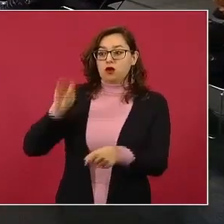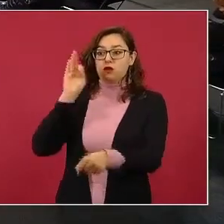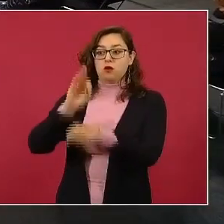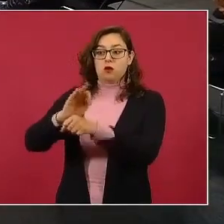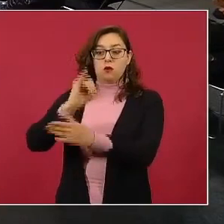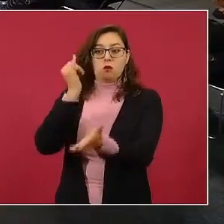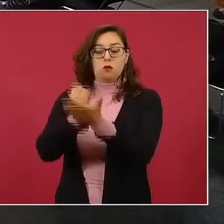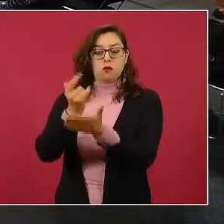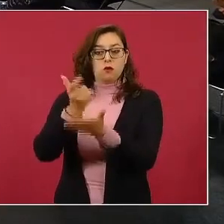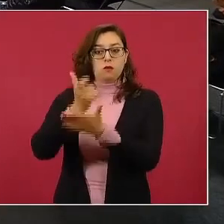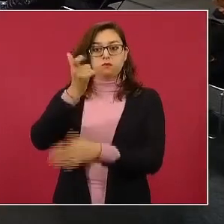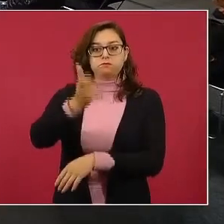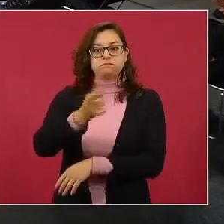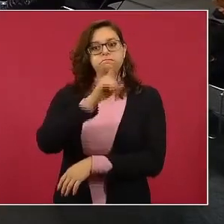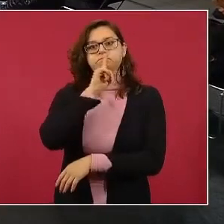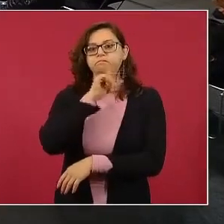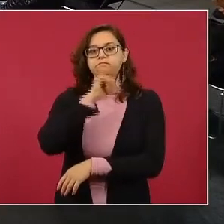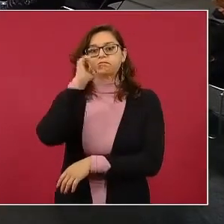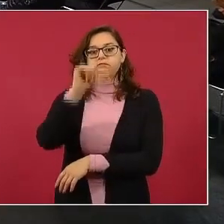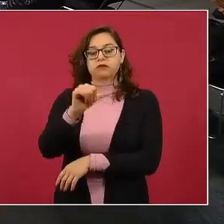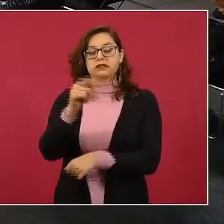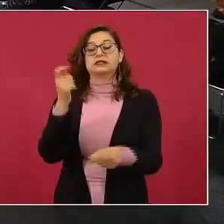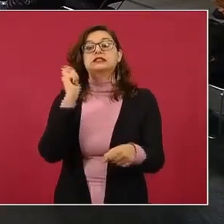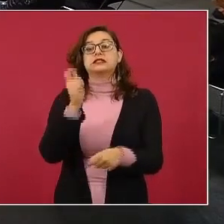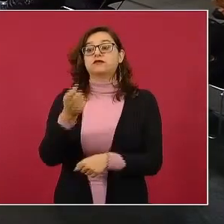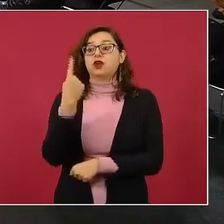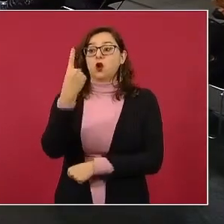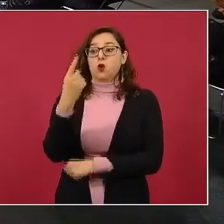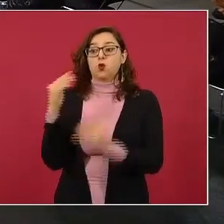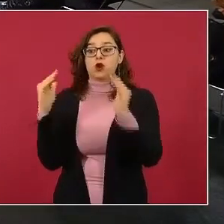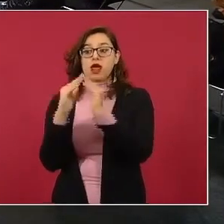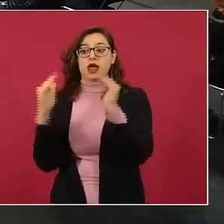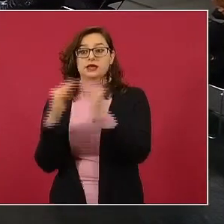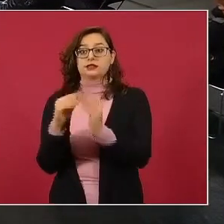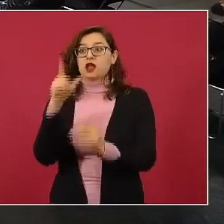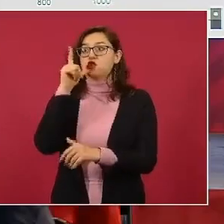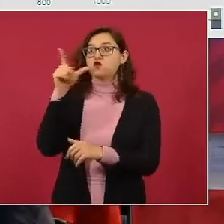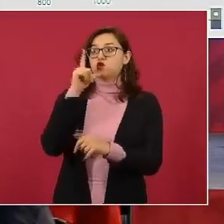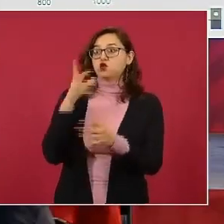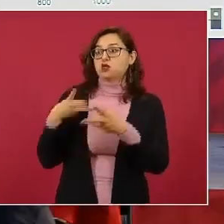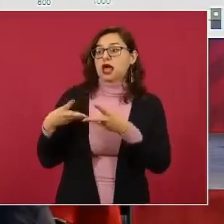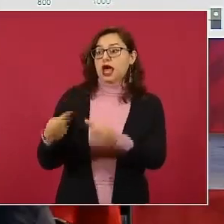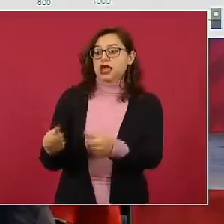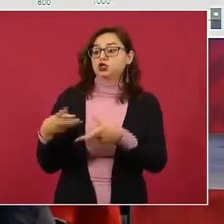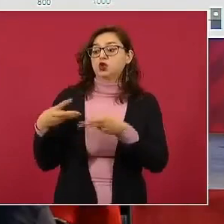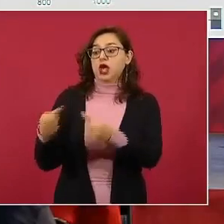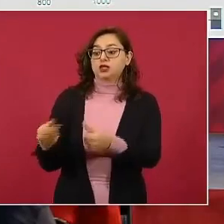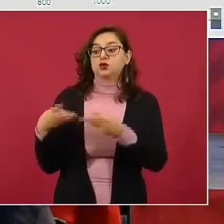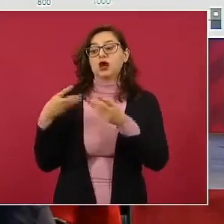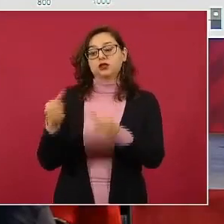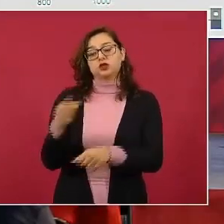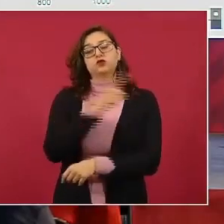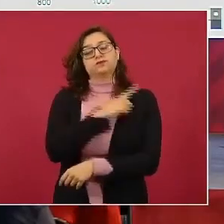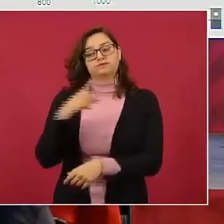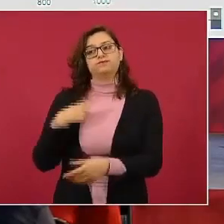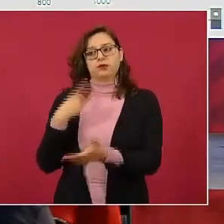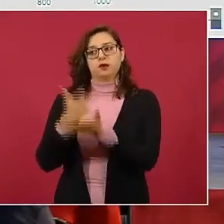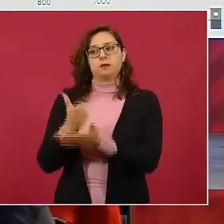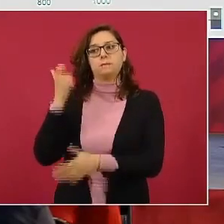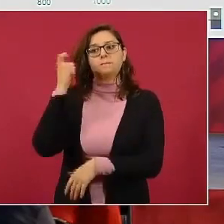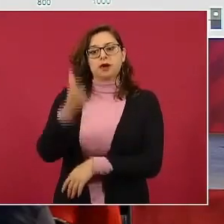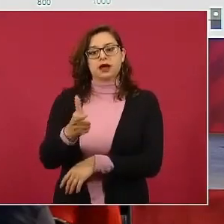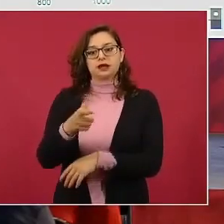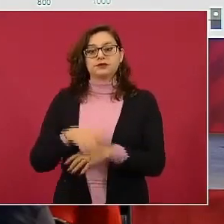los hogares que consumen más kilowatt horas. Y supusieron, su supuesto es de que